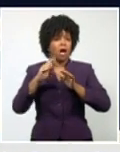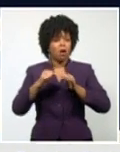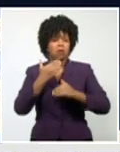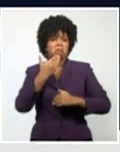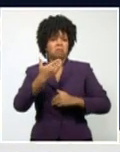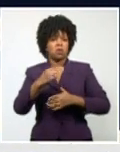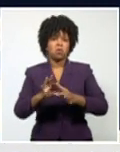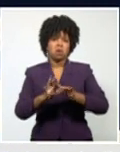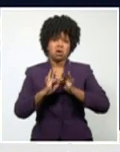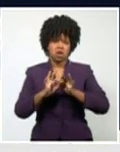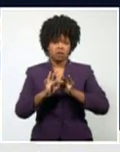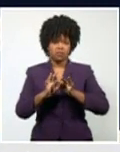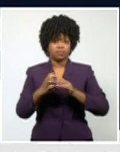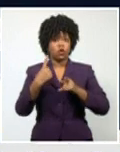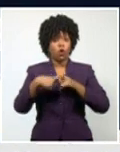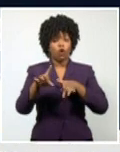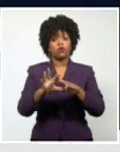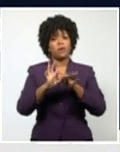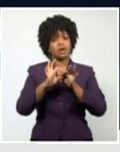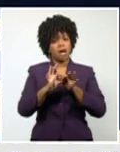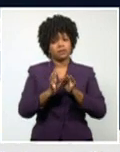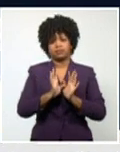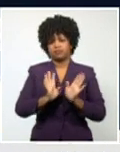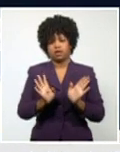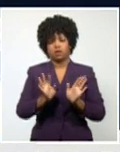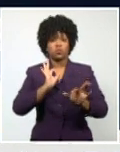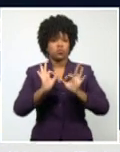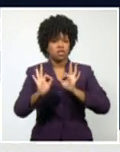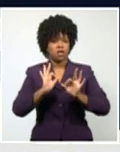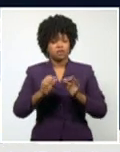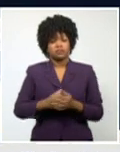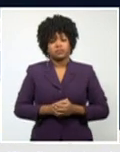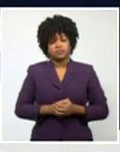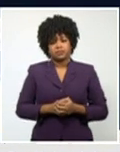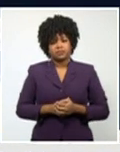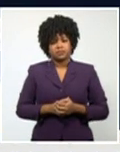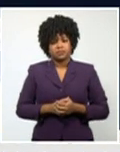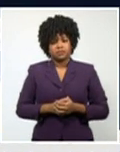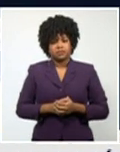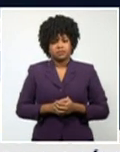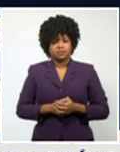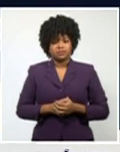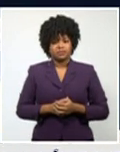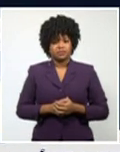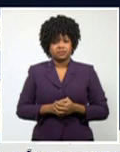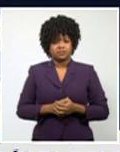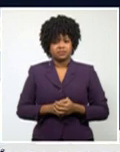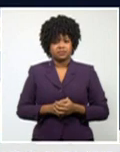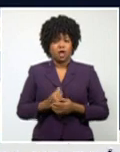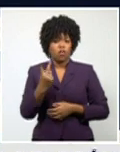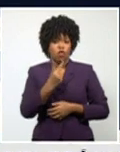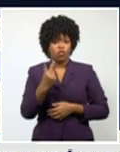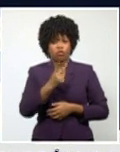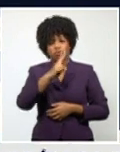grave confirmado, una crítica confirmada y un grave confirmado, ambos del Hospital